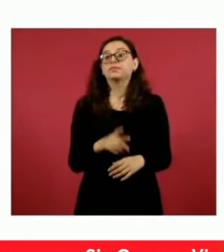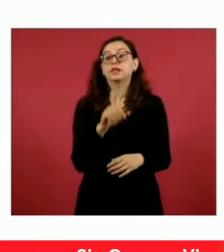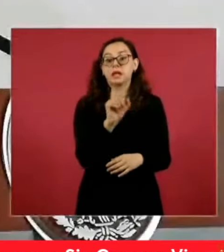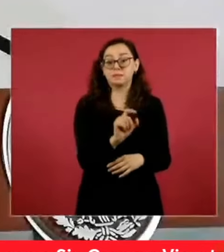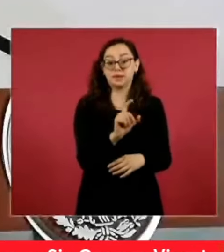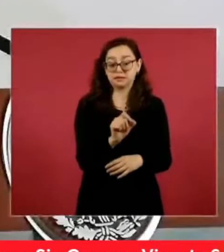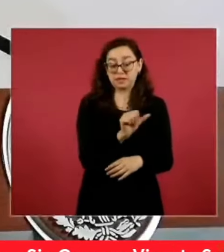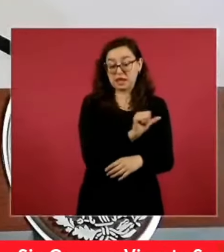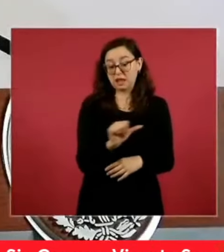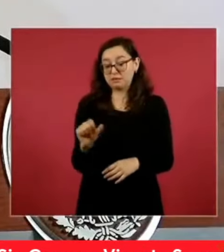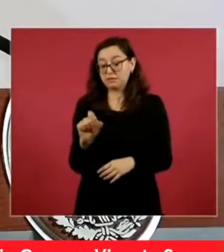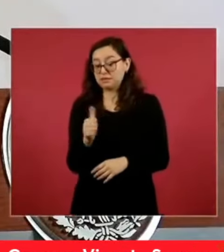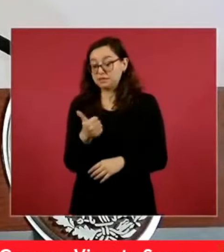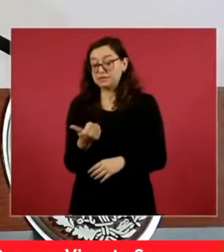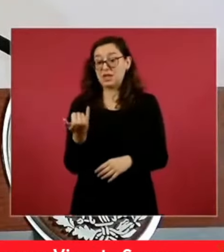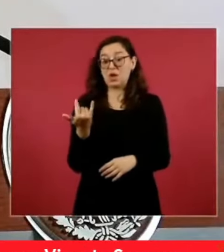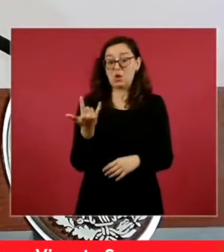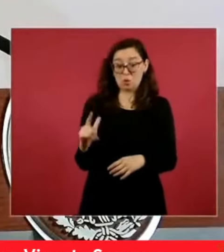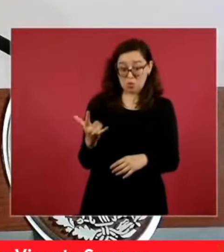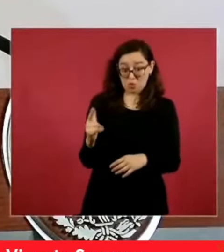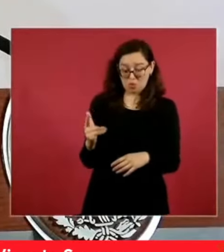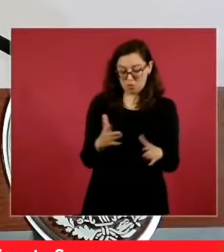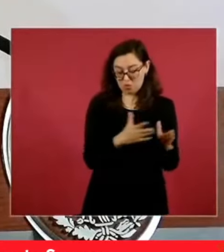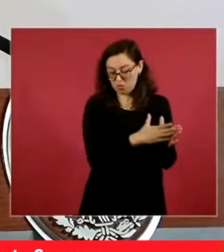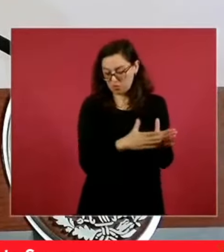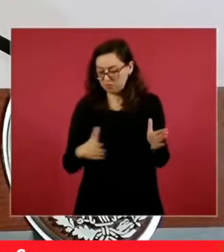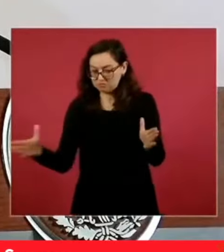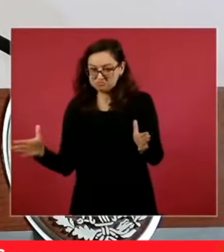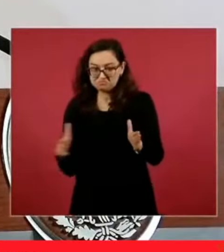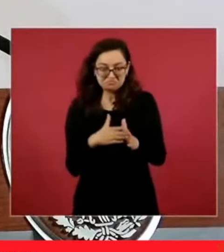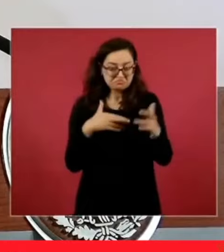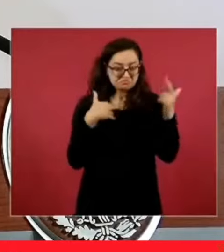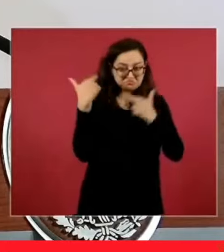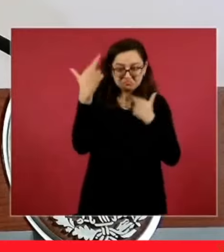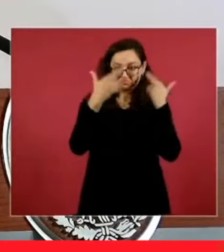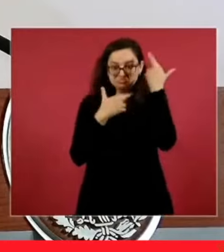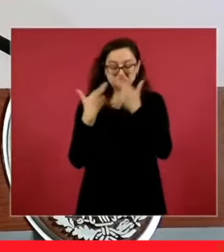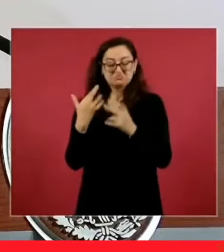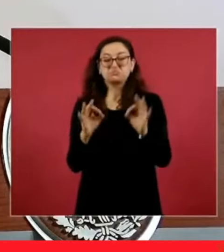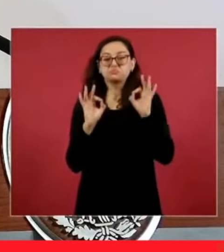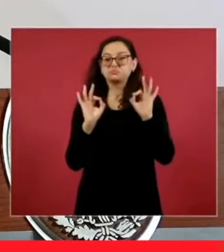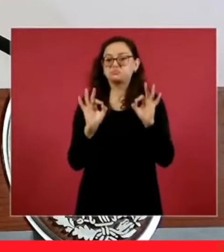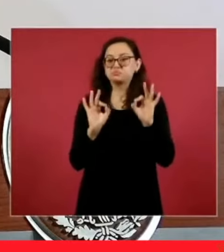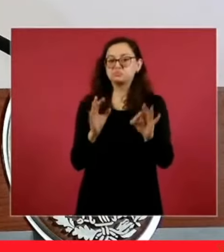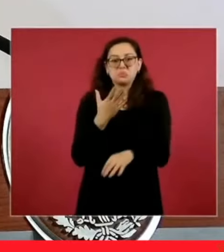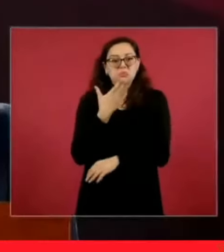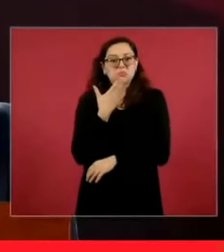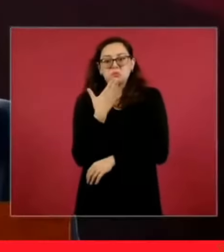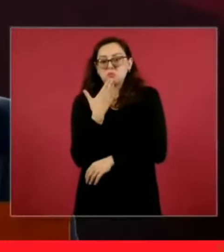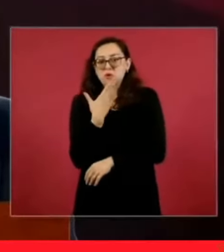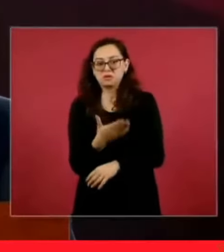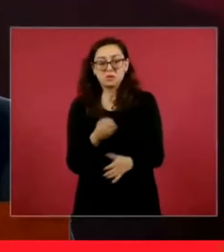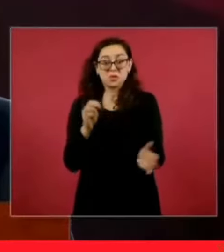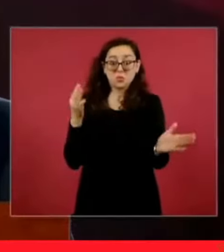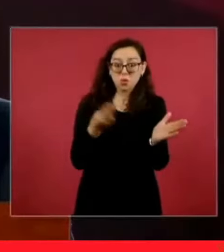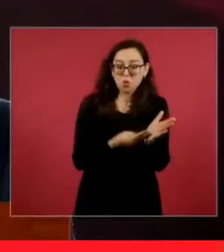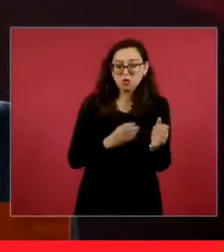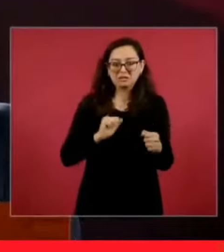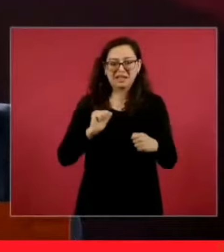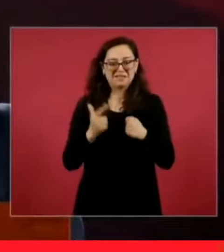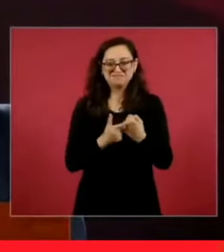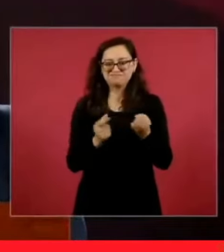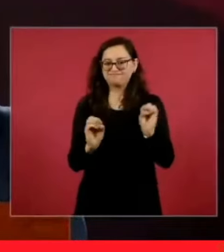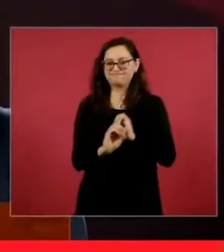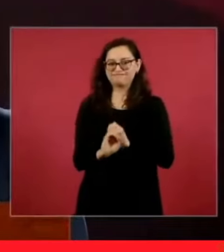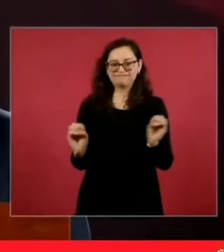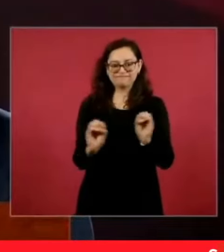entre estas verificaciones que realizamos para gas LP fue una muy buena semana una vez más volvemos a repetir no hubo ninguna infracción y